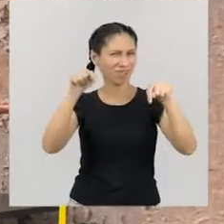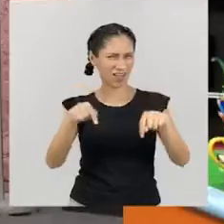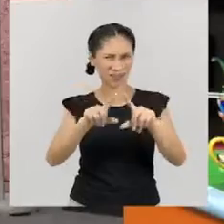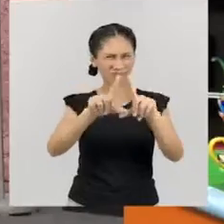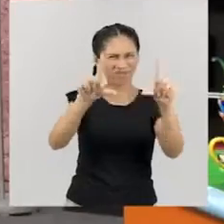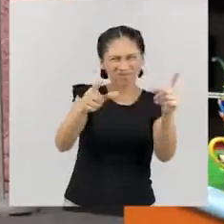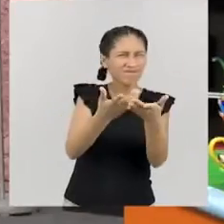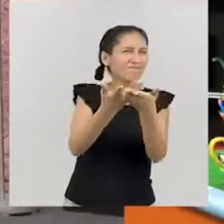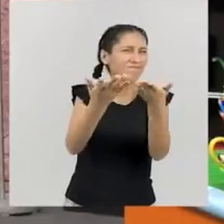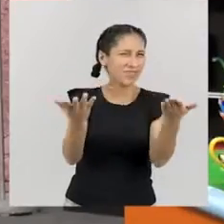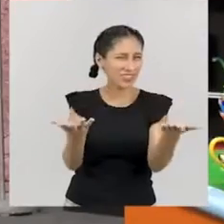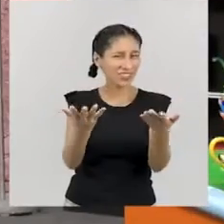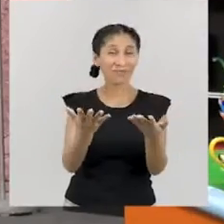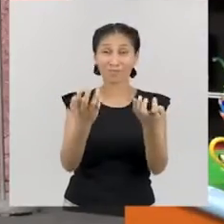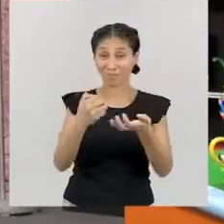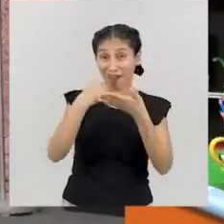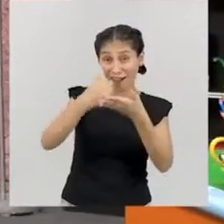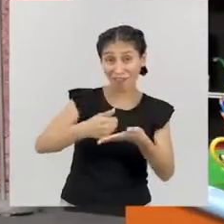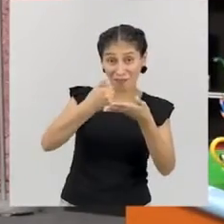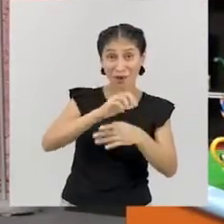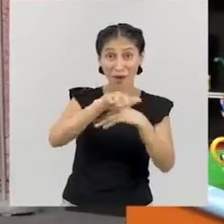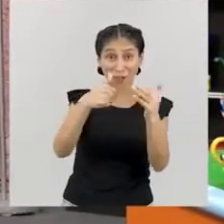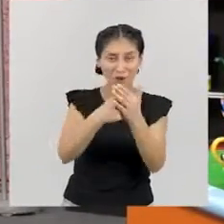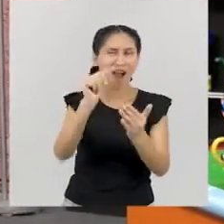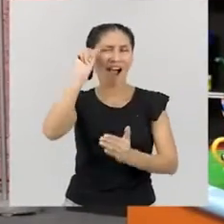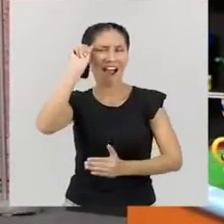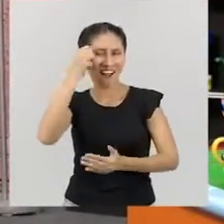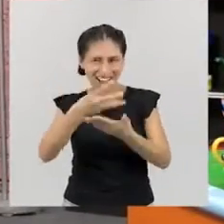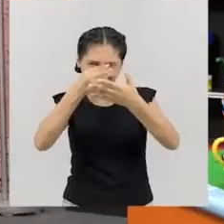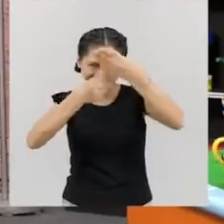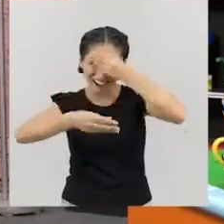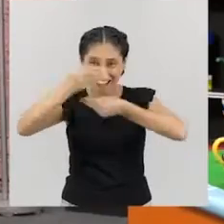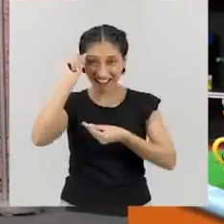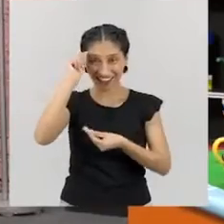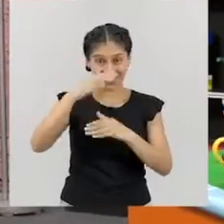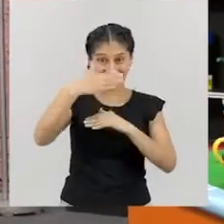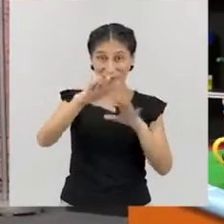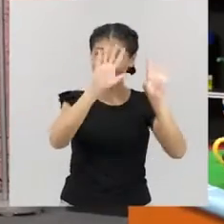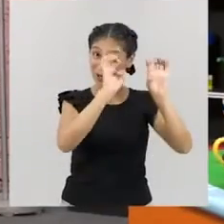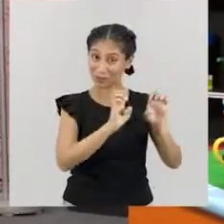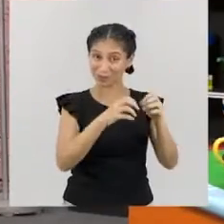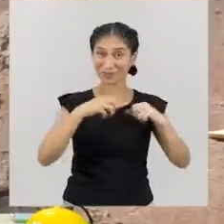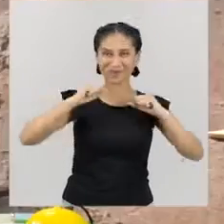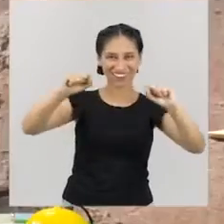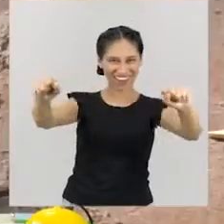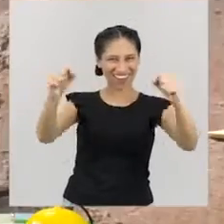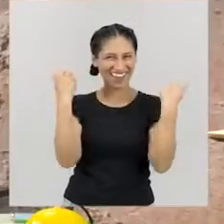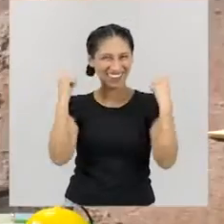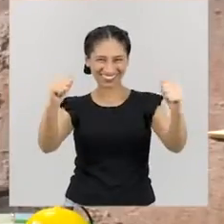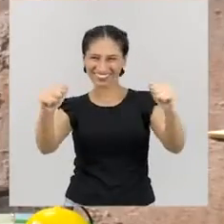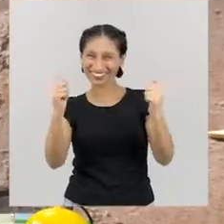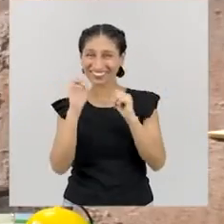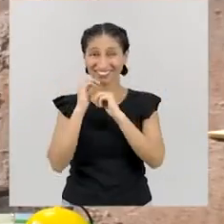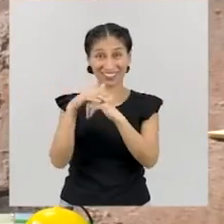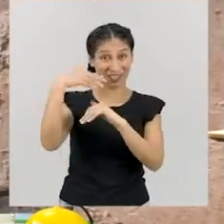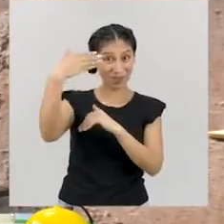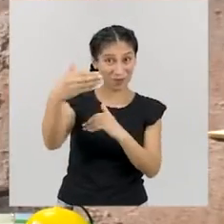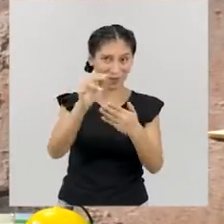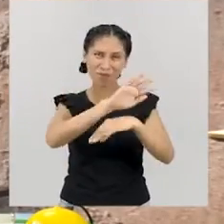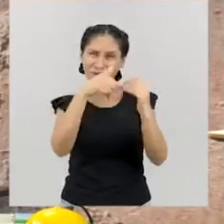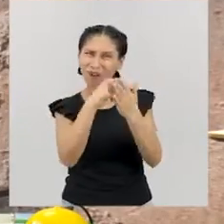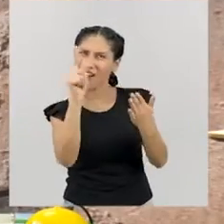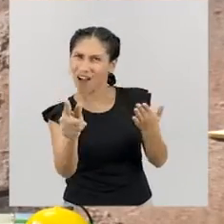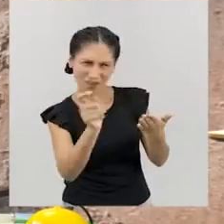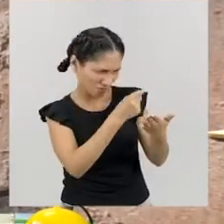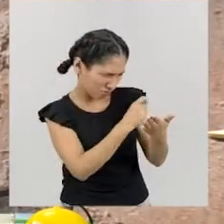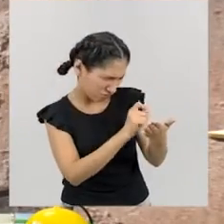terminar. Estamos acá justamente reforzando lo aprendido para superar el ansiado examen de admisión. Me voy a recargar las pilas para